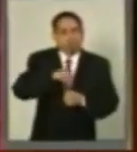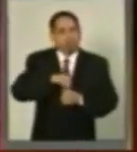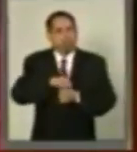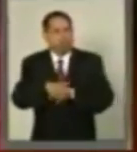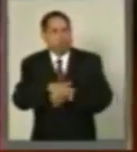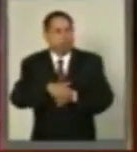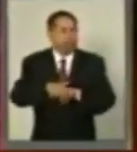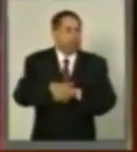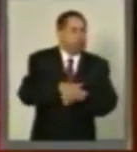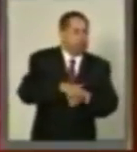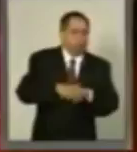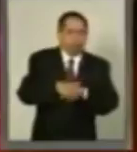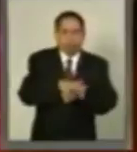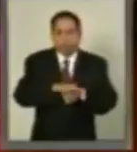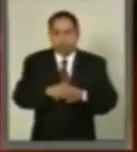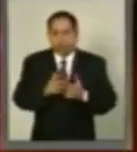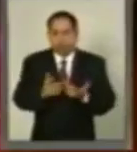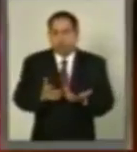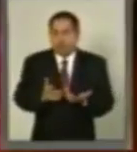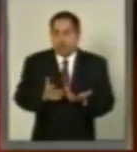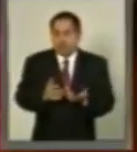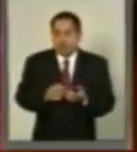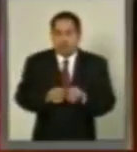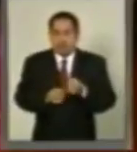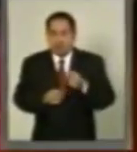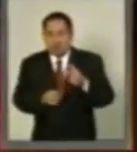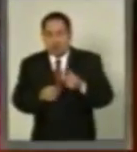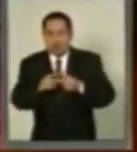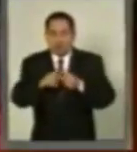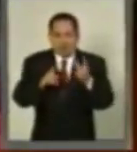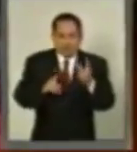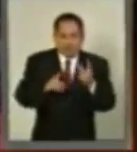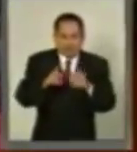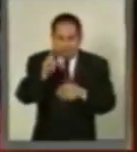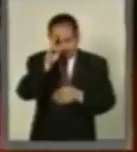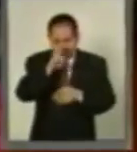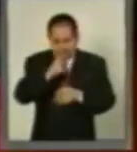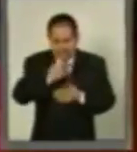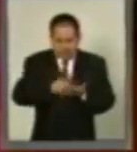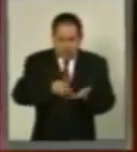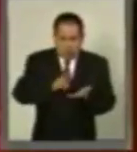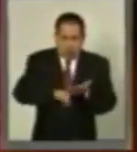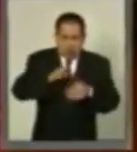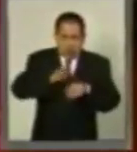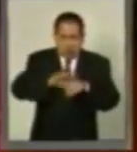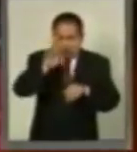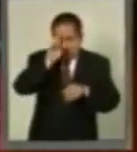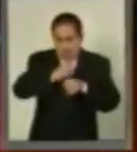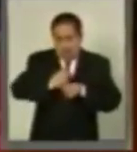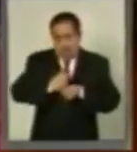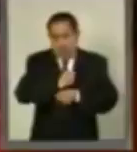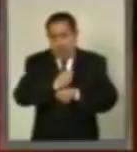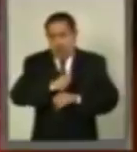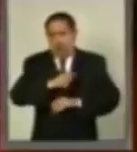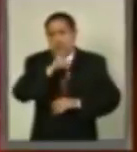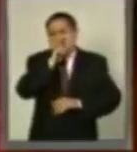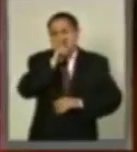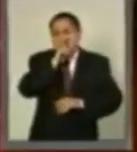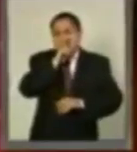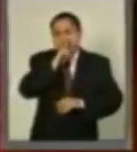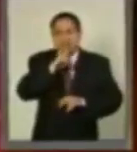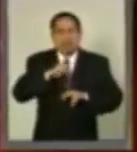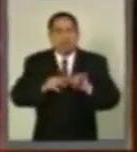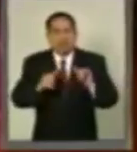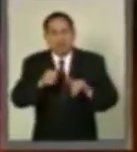Y del resto, por miedo a ser doblemente victimizadas, no colocan